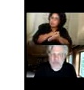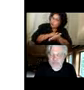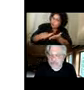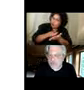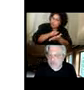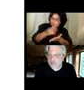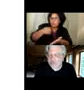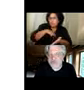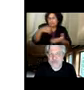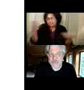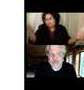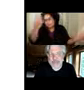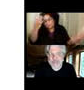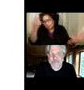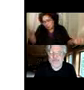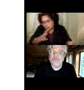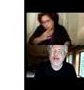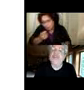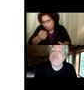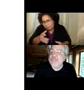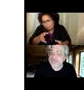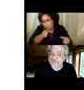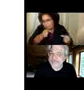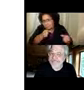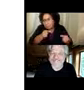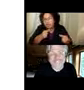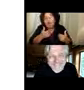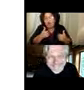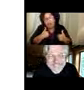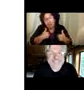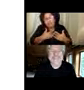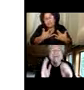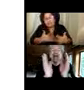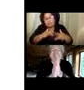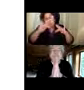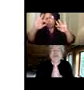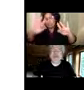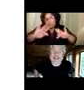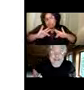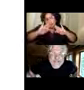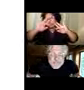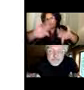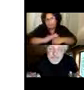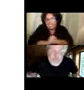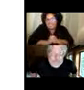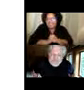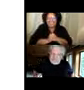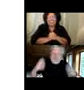soy de Nueva York. Y nosotros de Nueva York hablamos bastante rápido. Así que les voy a tener misericordia el día de hoy.